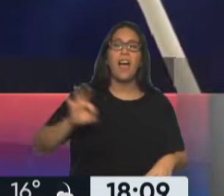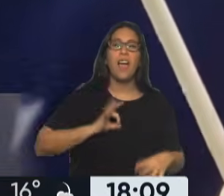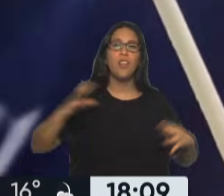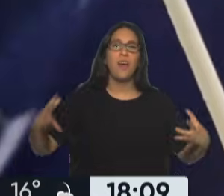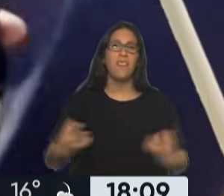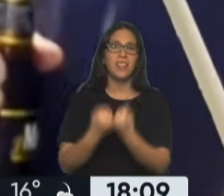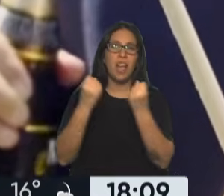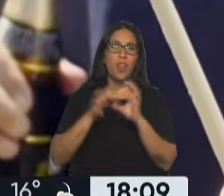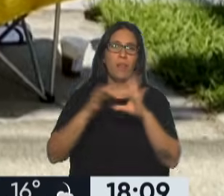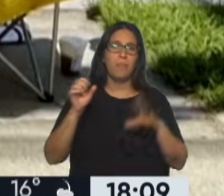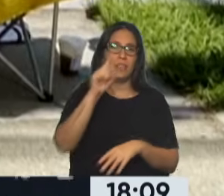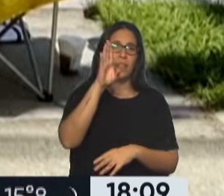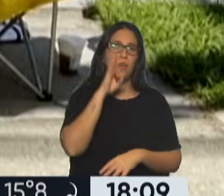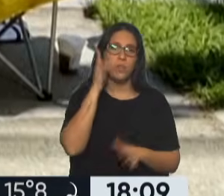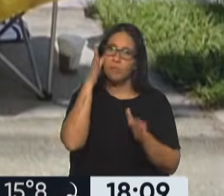independencia.